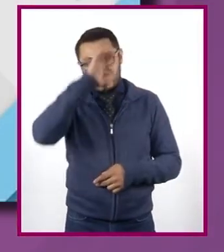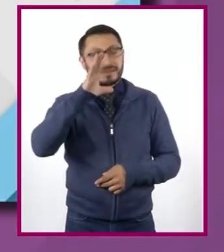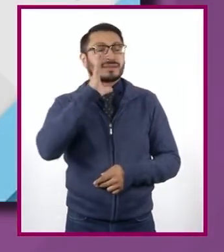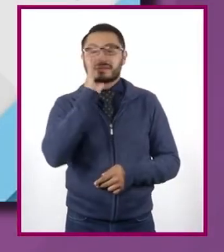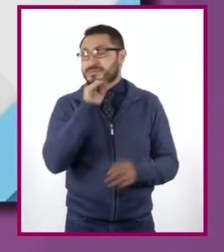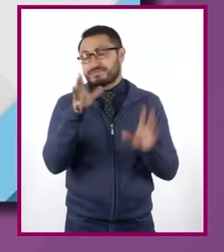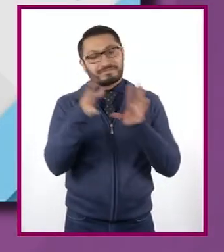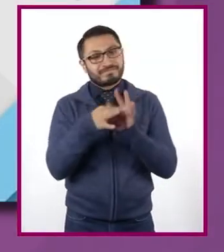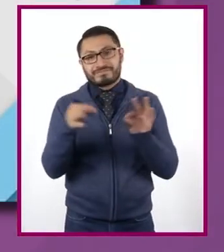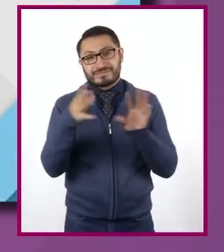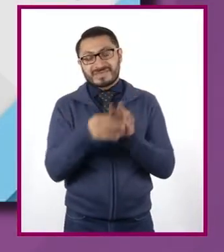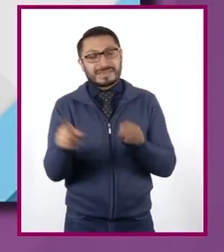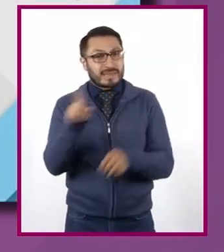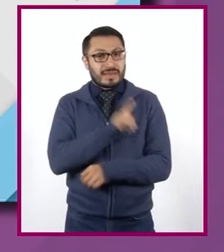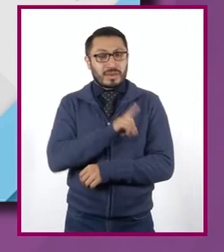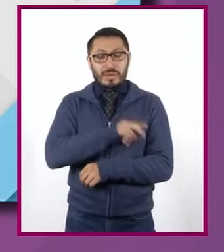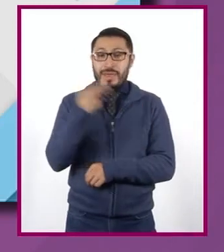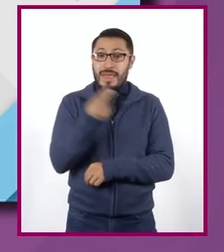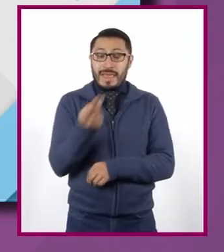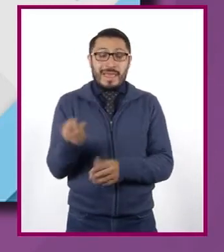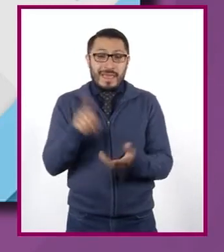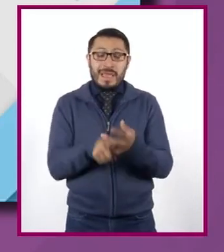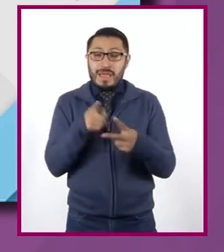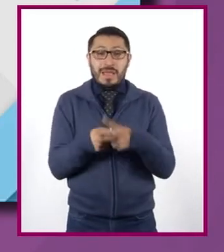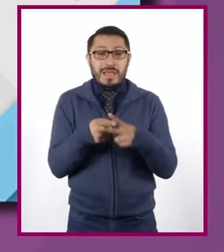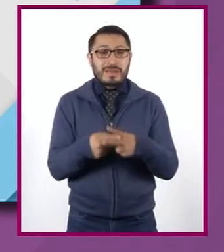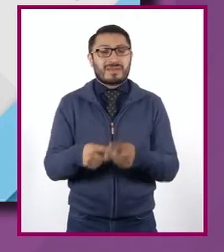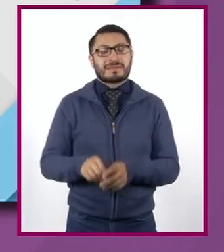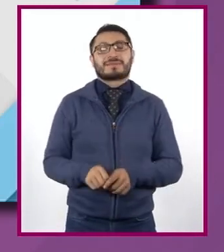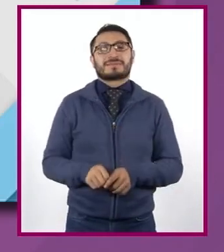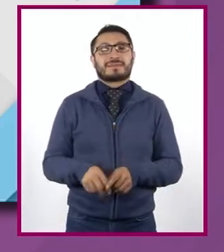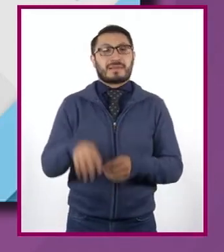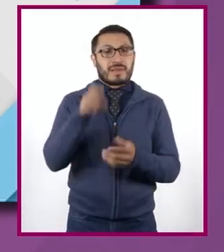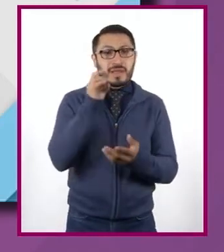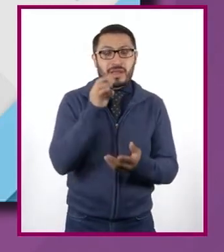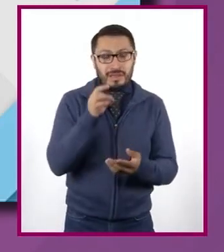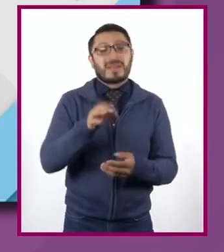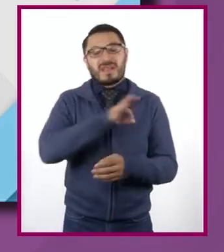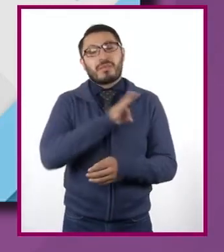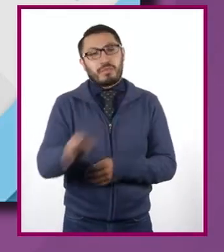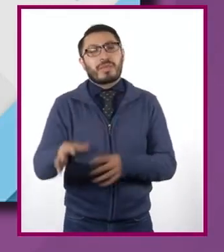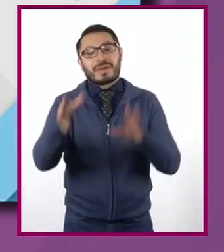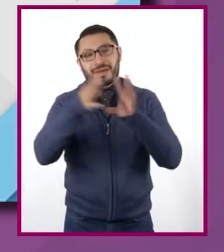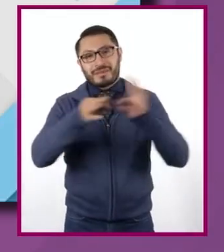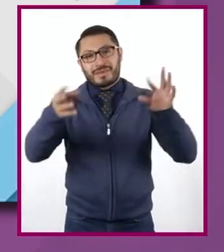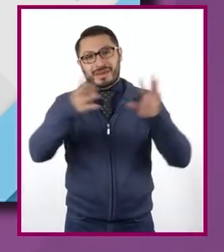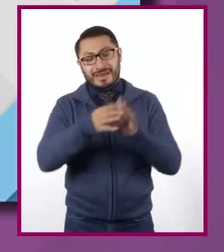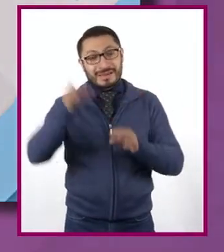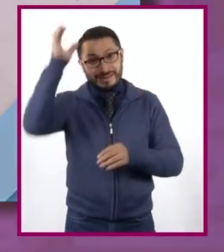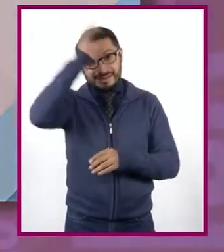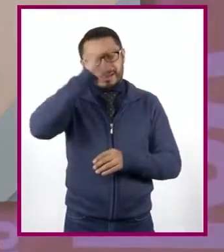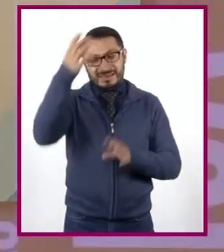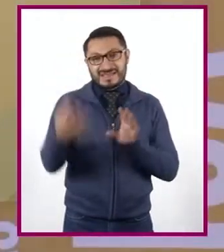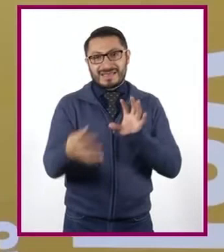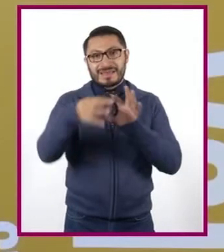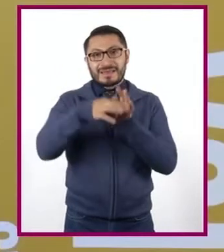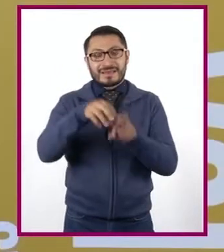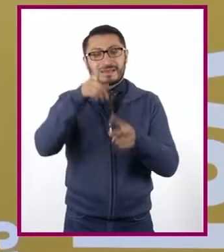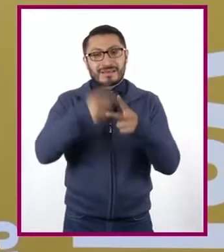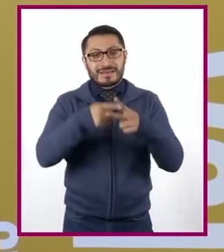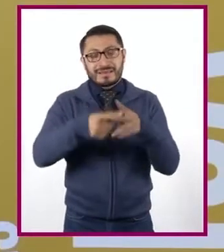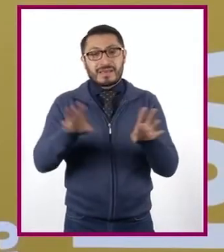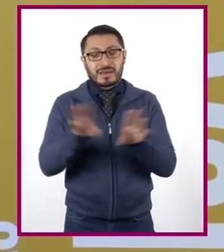sin matemáticas. Dicho de otra manera, que solo puede entenderse qué es la ciencia cuando se entiende cómo logra resumir en